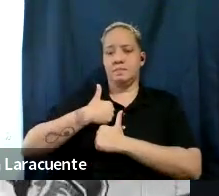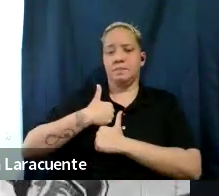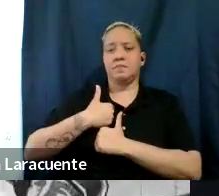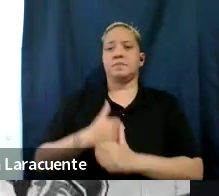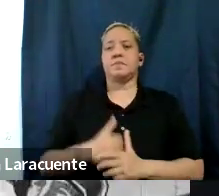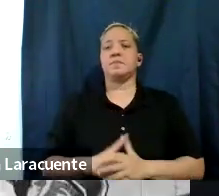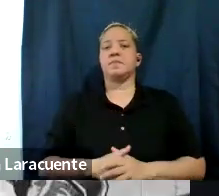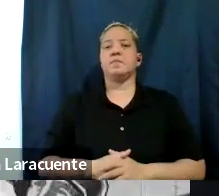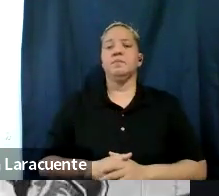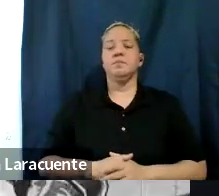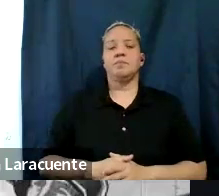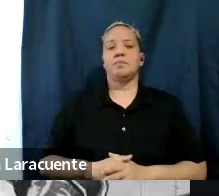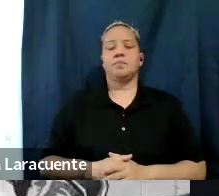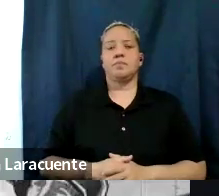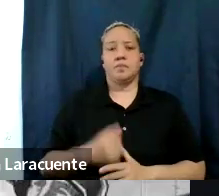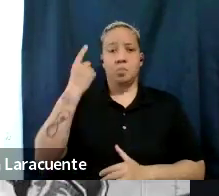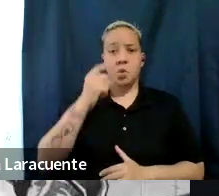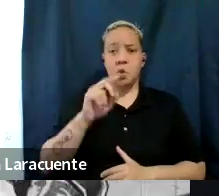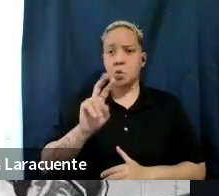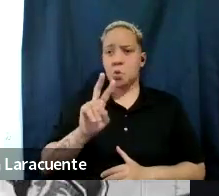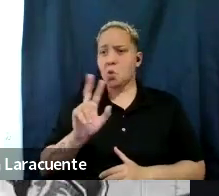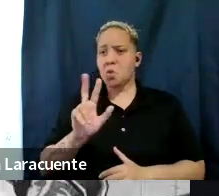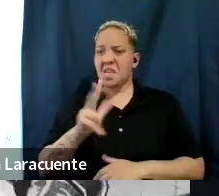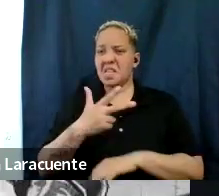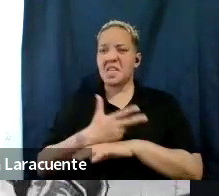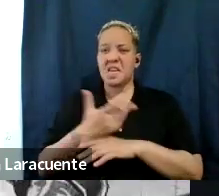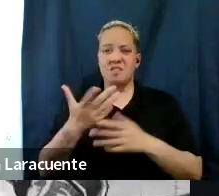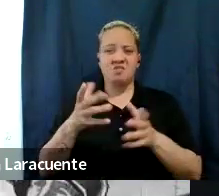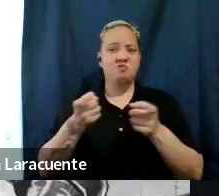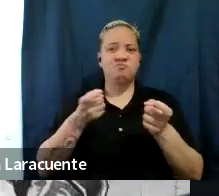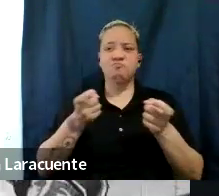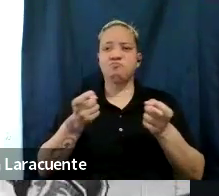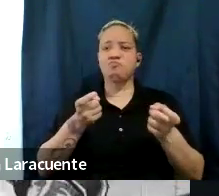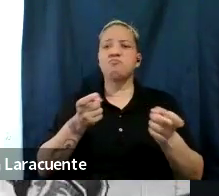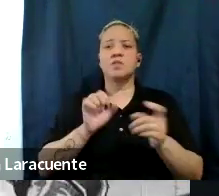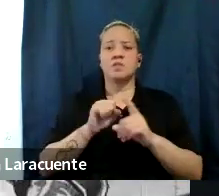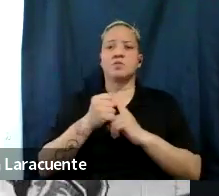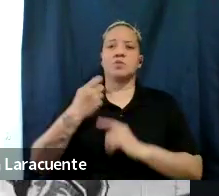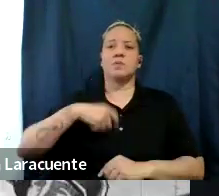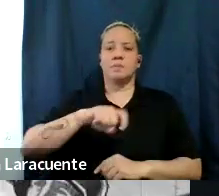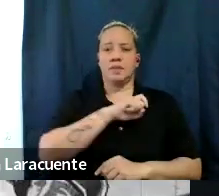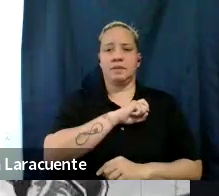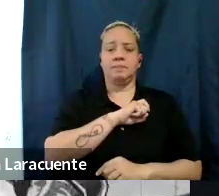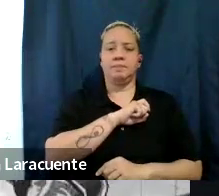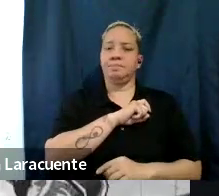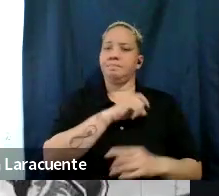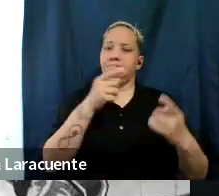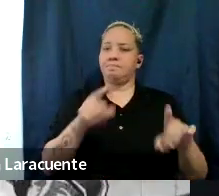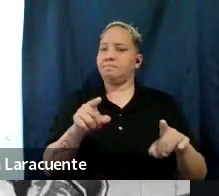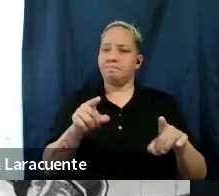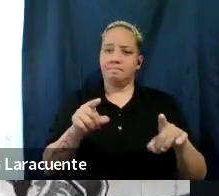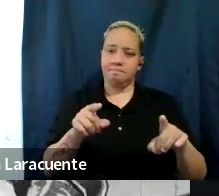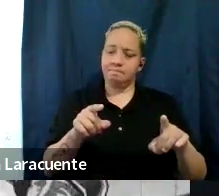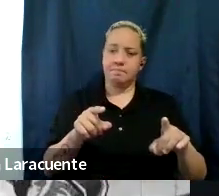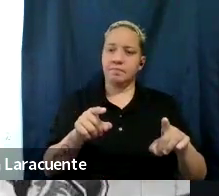sublevados. Pensaban que en 2 o 3 días iban a tener dominada la situación en España y eso no ocurrió, o al menos